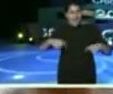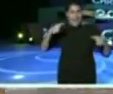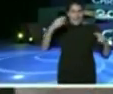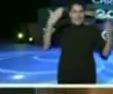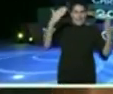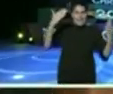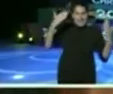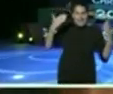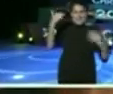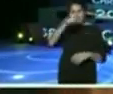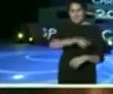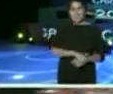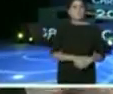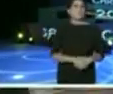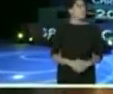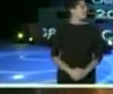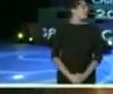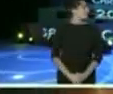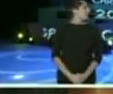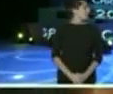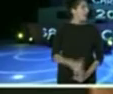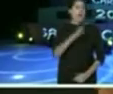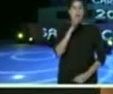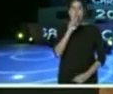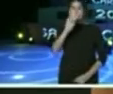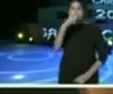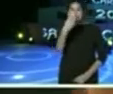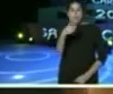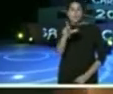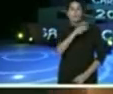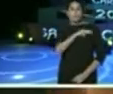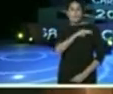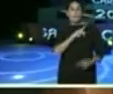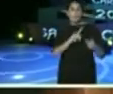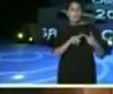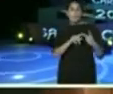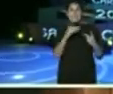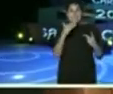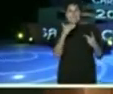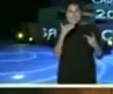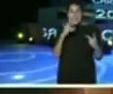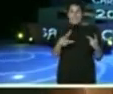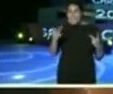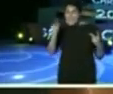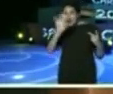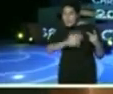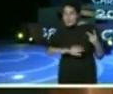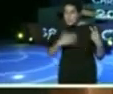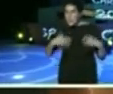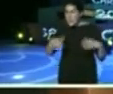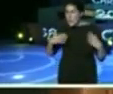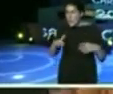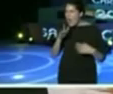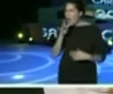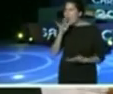ustedes. Enhorabuena. Vamos a por el segundo premio. ¡Ay, que se está acabando la noche ya! Dios mío, querido. Ay, de verdad. ¿Qué es lo que va